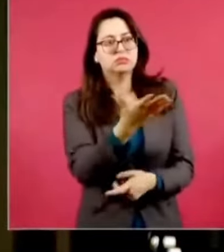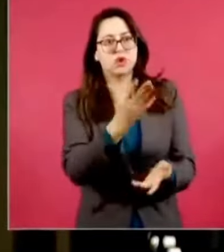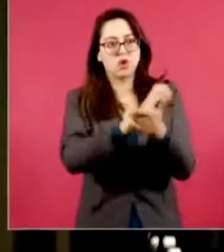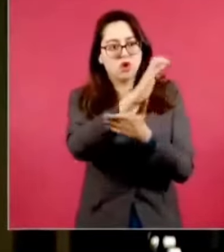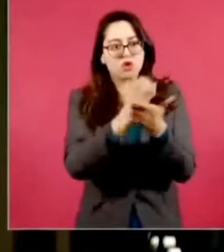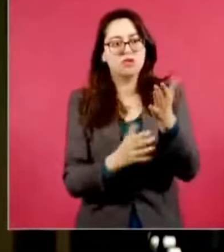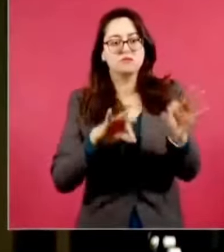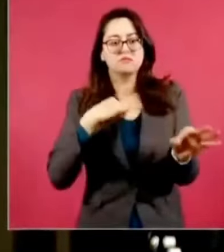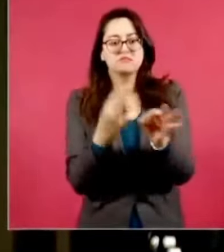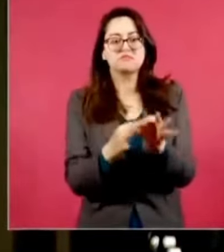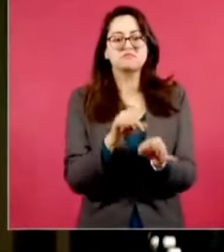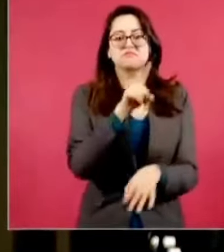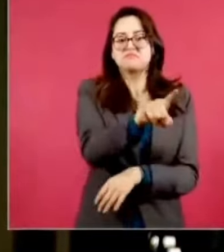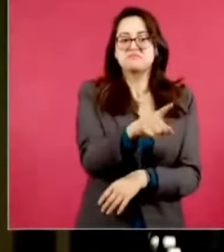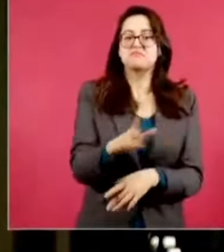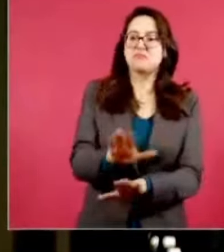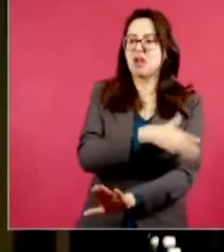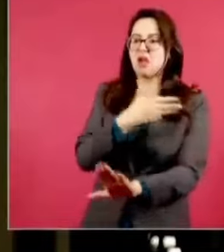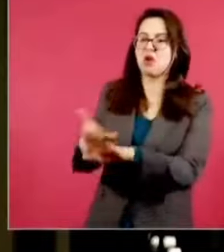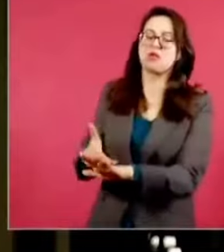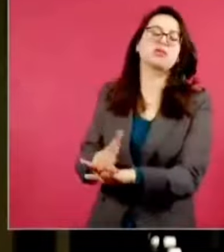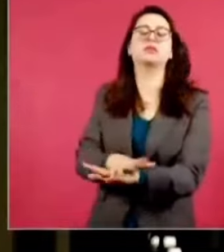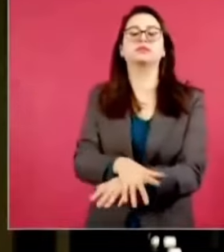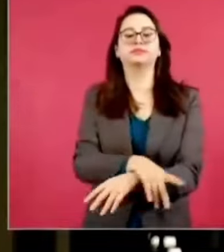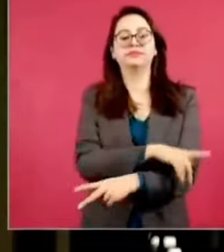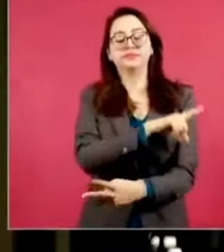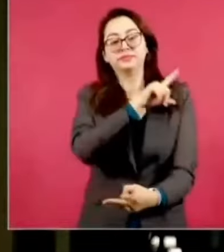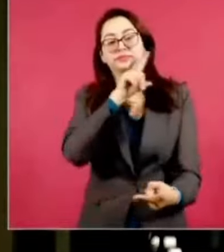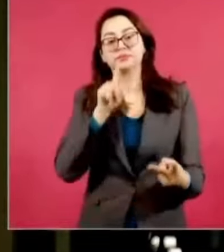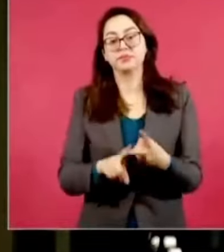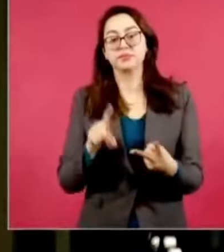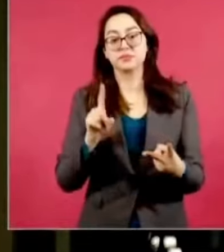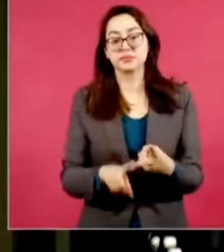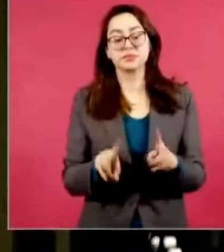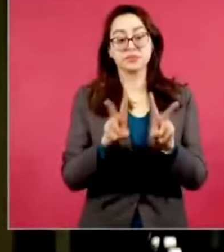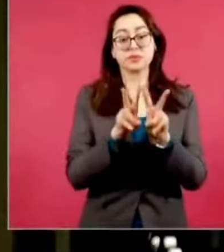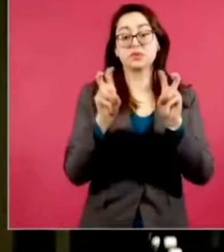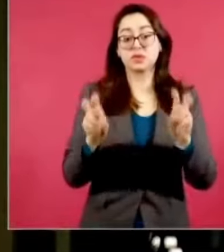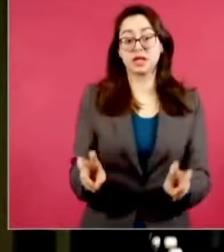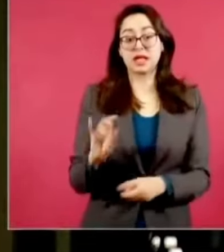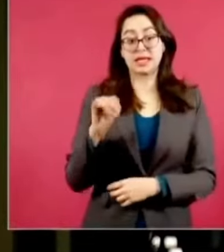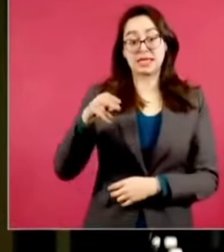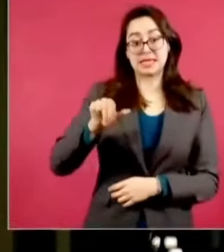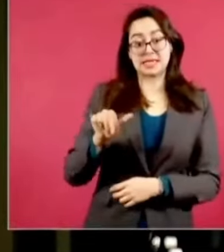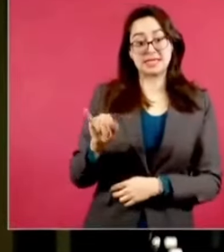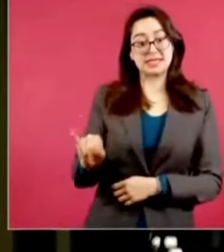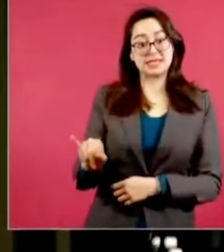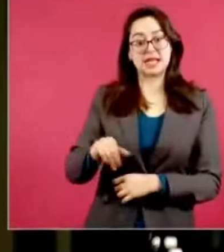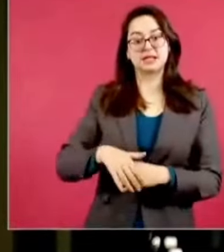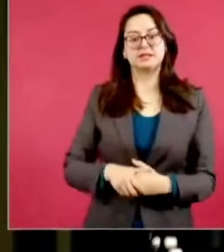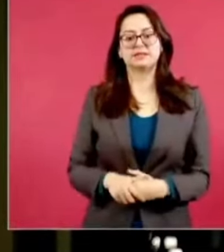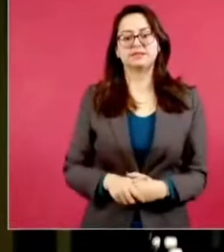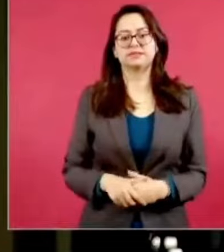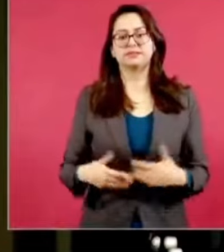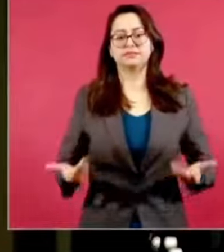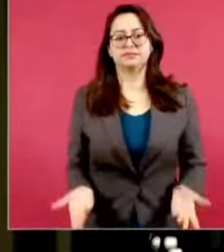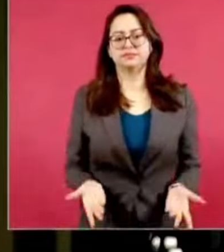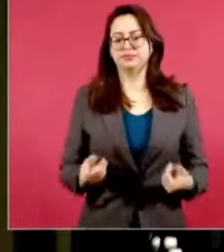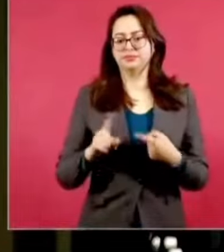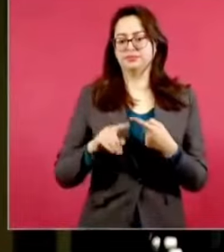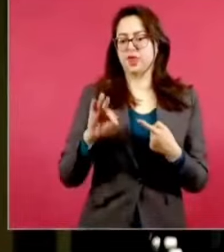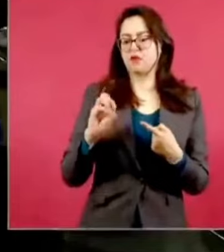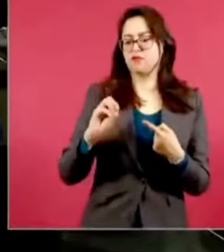pues repartición de este botín. Pero en el segundo punto es justamente el INAI, presidente. Hoy vemos a Vicente Fox, a Santiago Krill, presumir